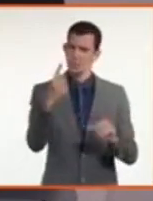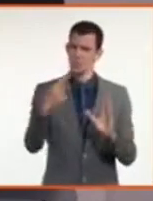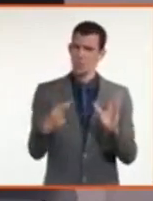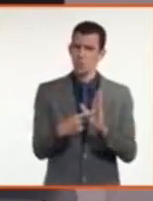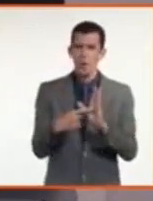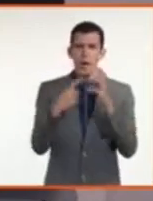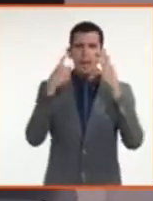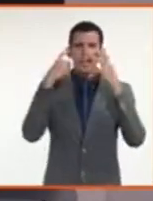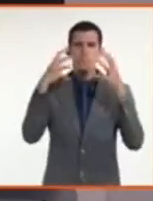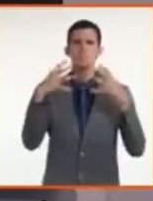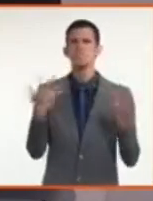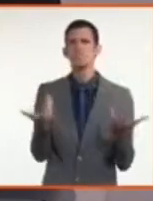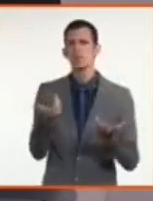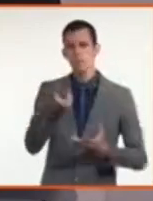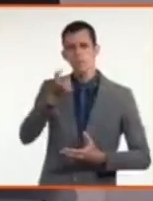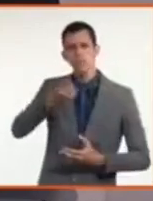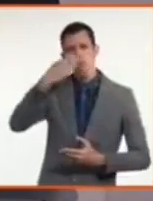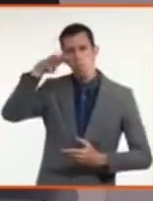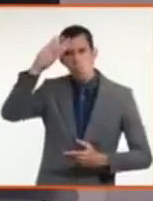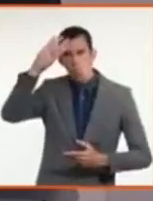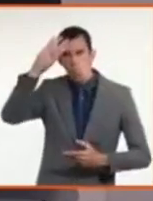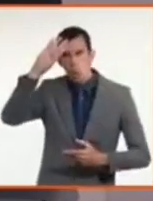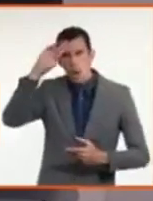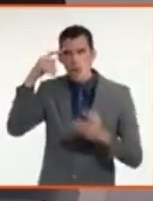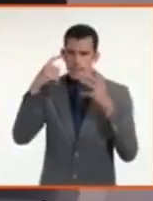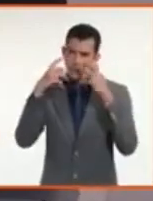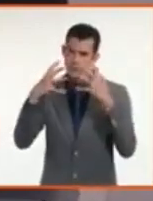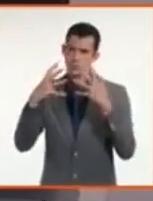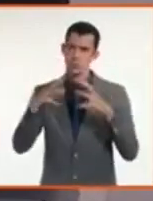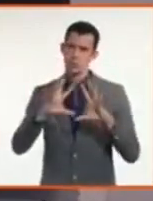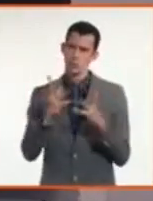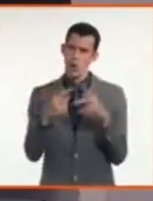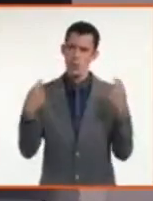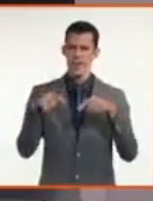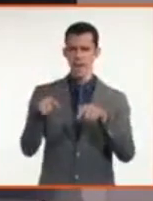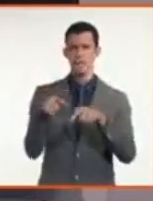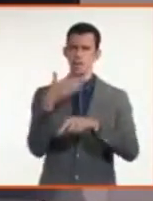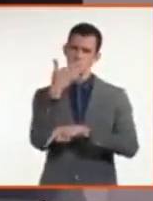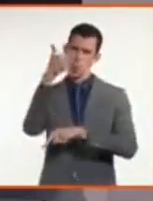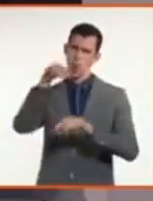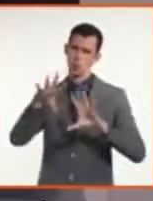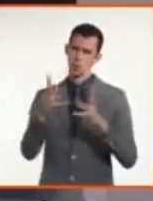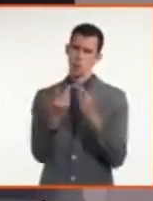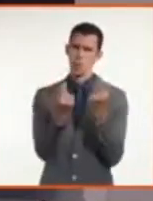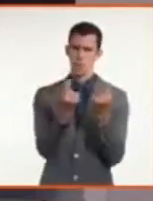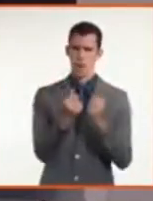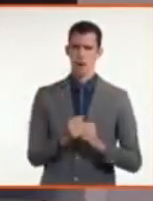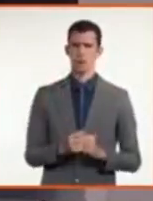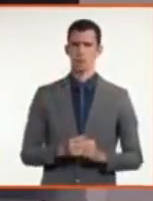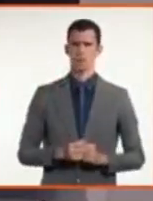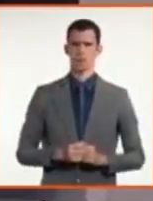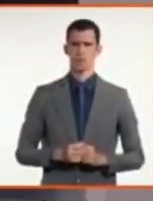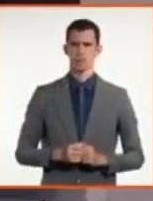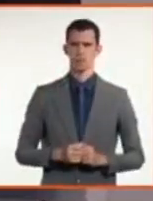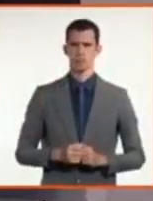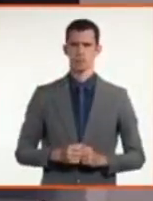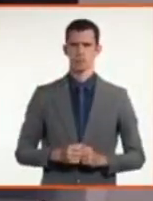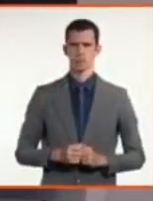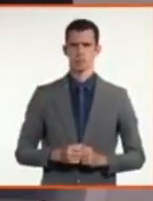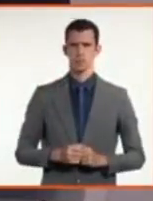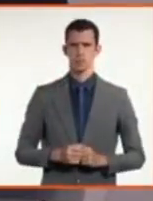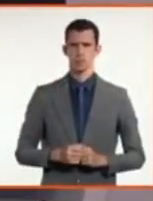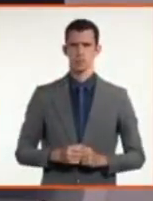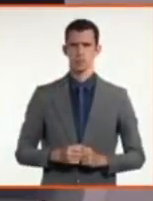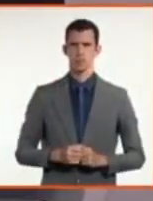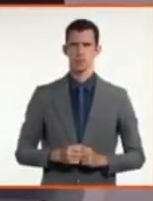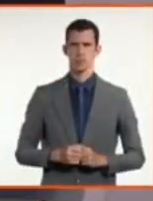adiós muy importante no es a cualquier peso cubano no es sólo a peso cubano que proviene de las remesas que le estamos dando hoy